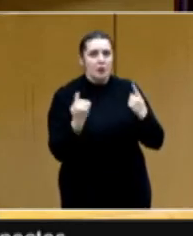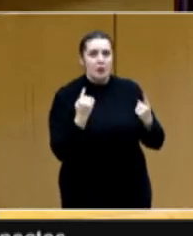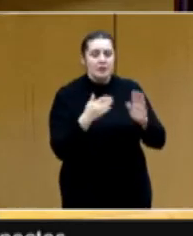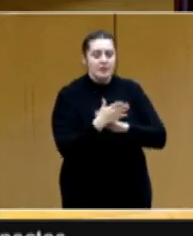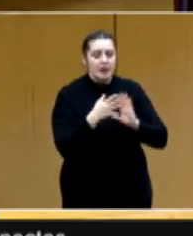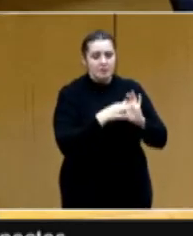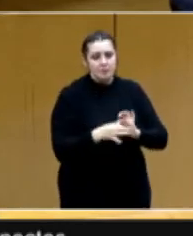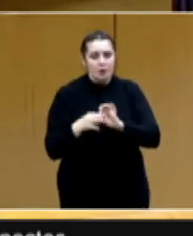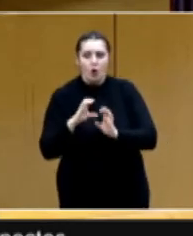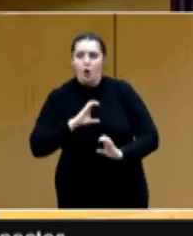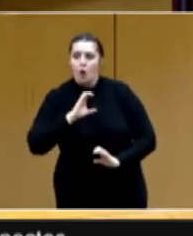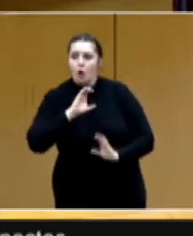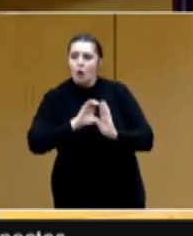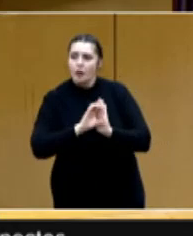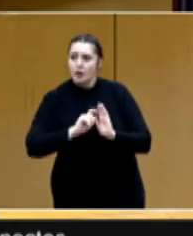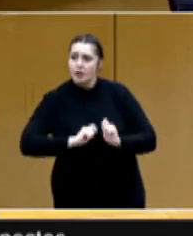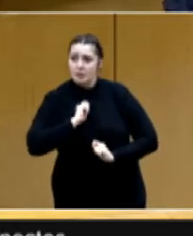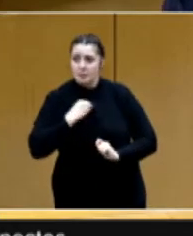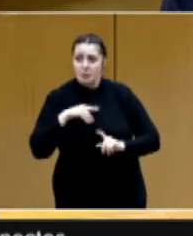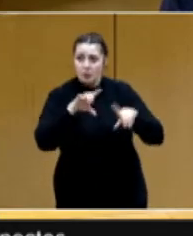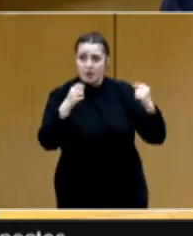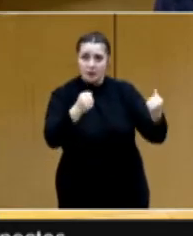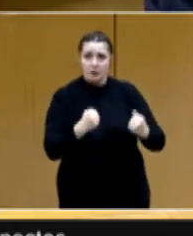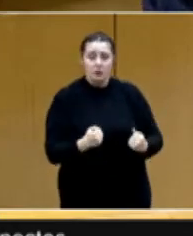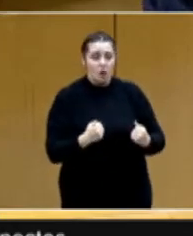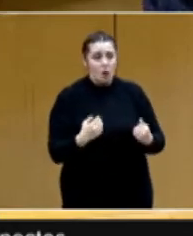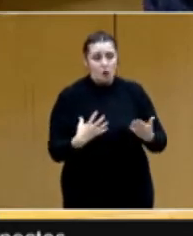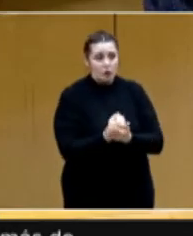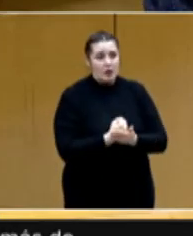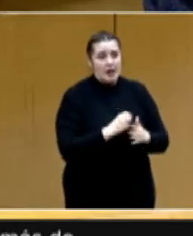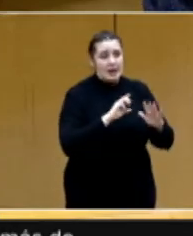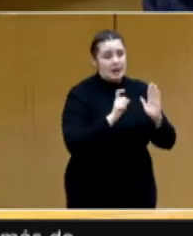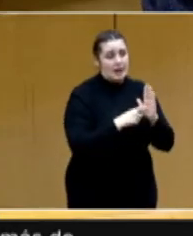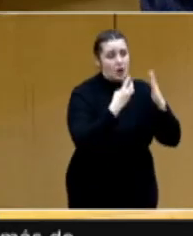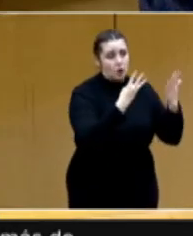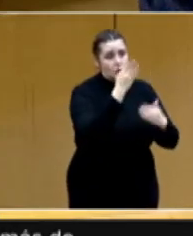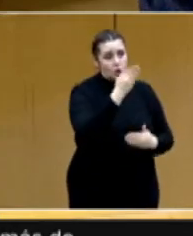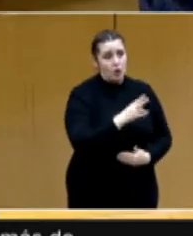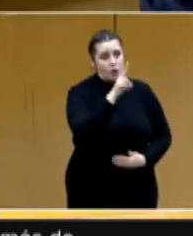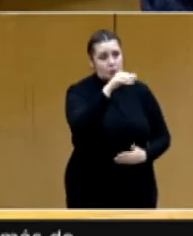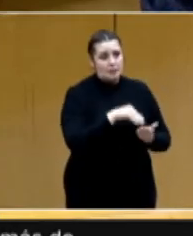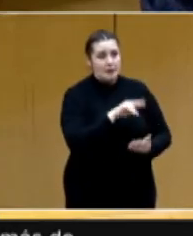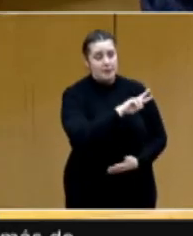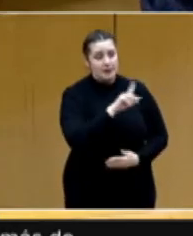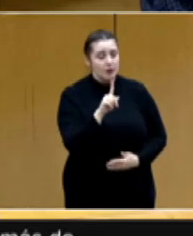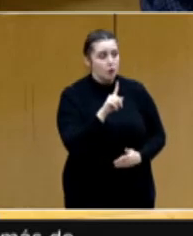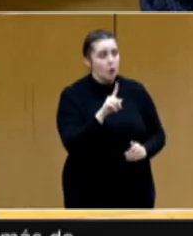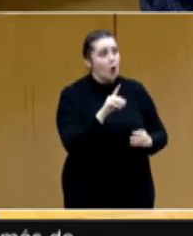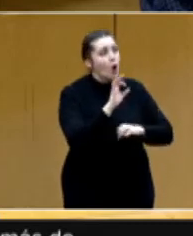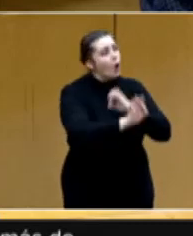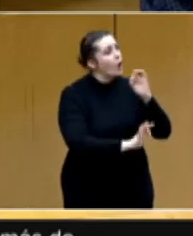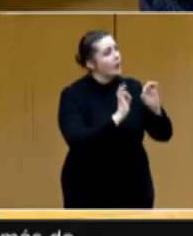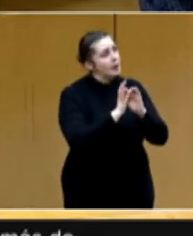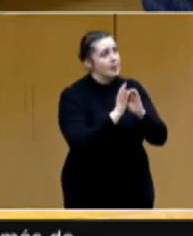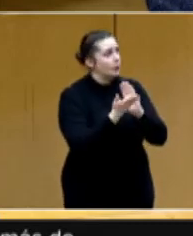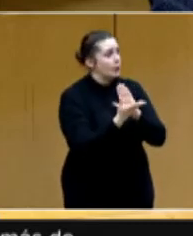encontraban instituciones que la ley 8 2021 a eliminado del ordenamiento por su incompatibilidad con